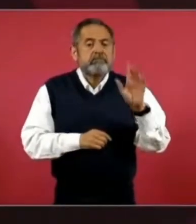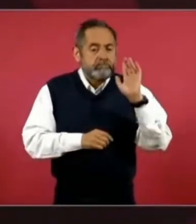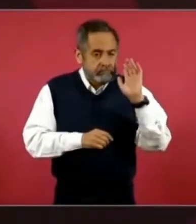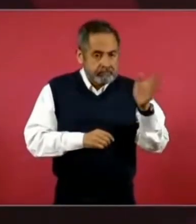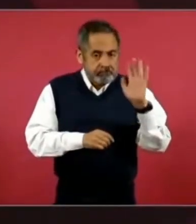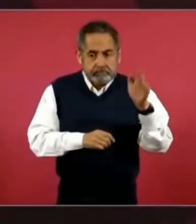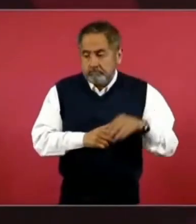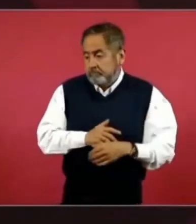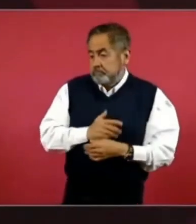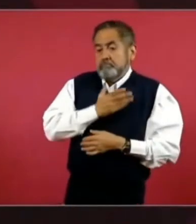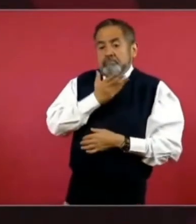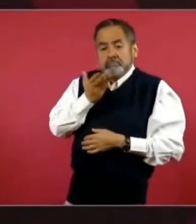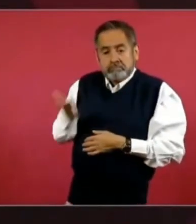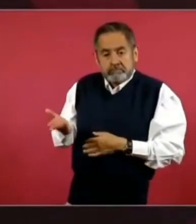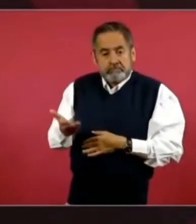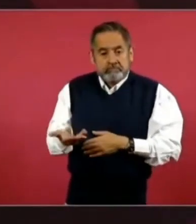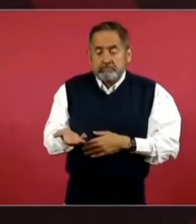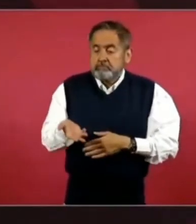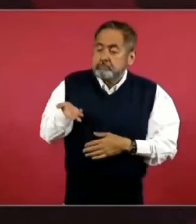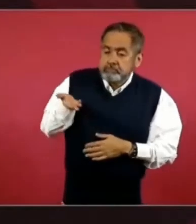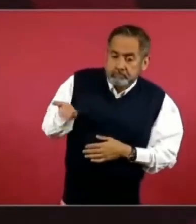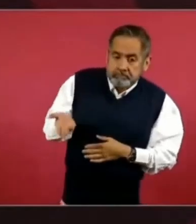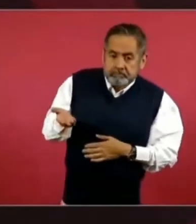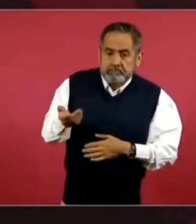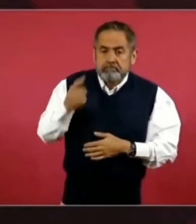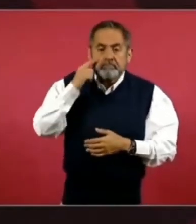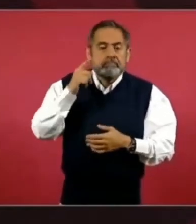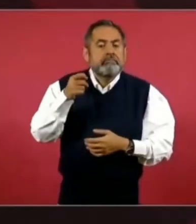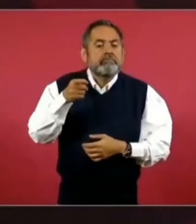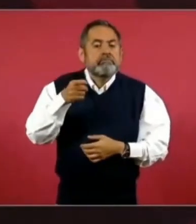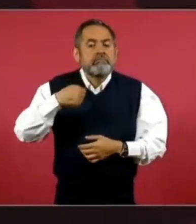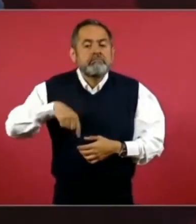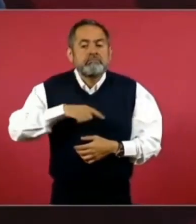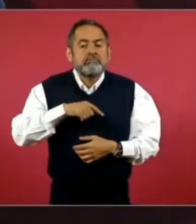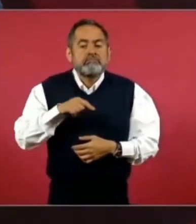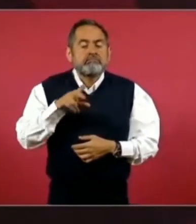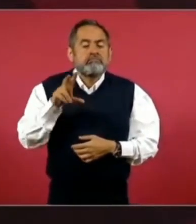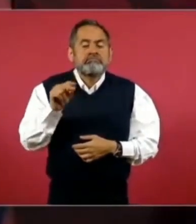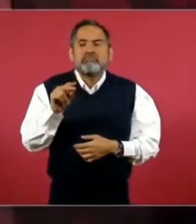solicitó que no se